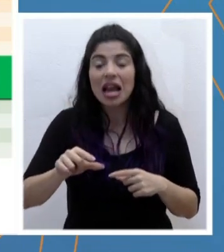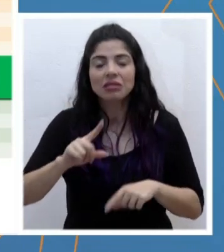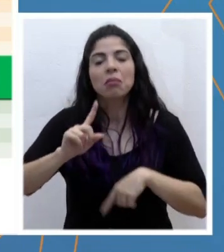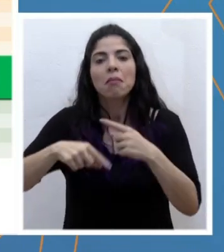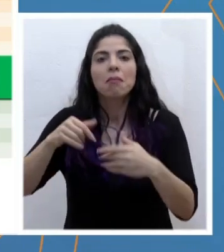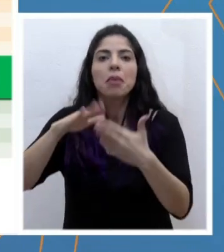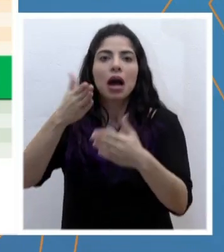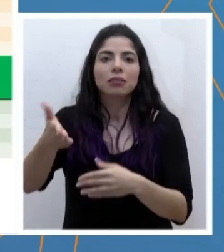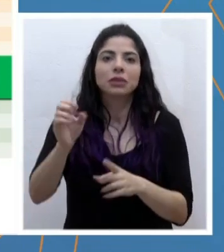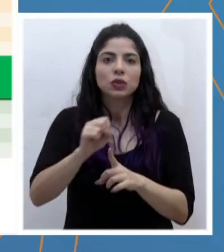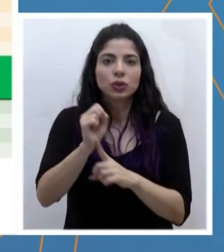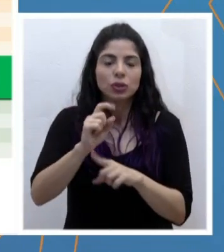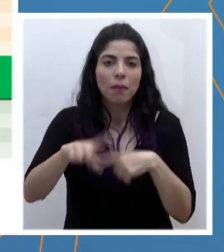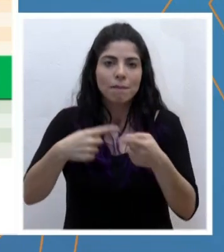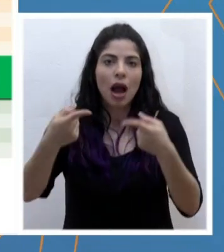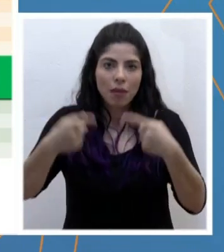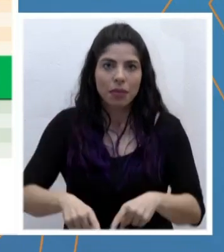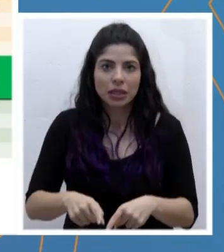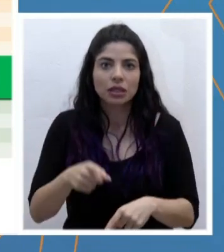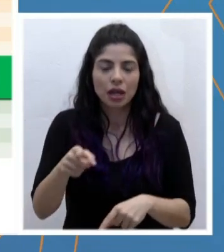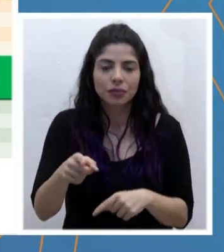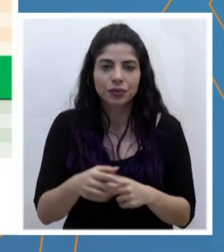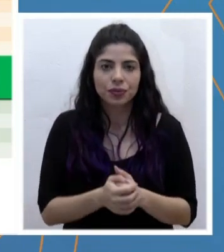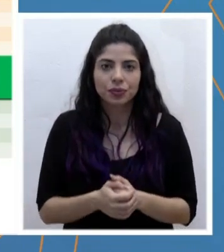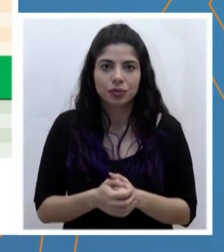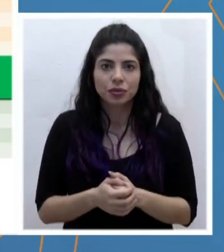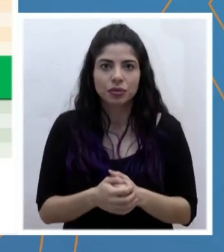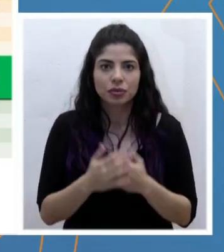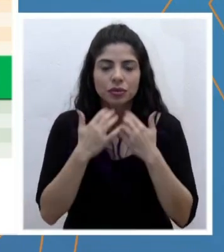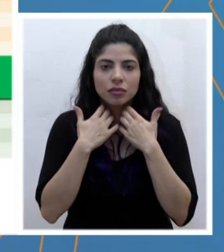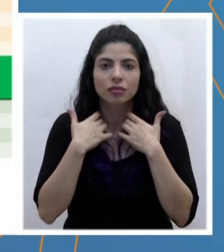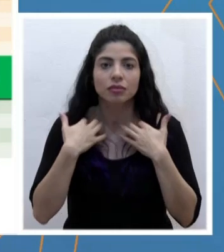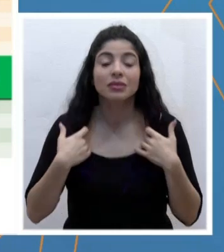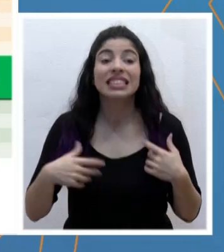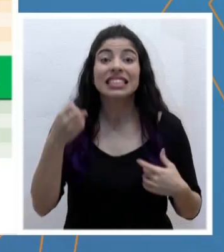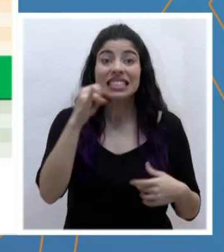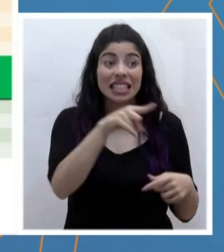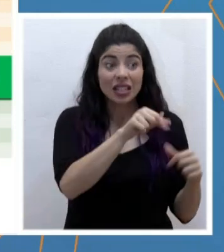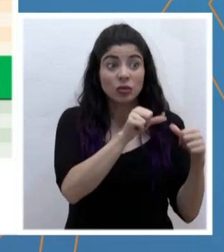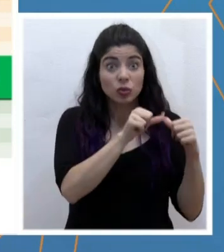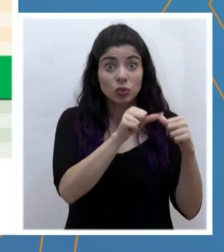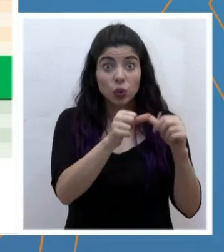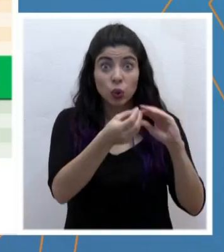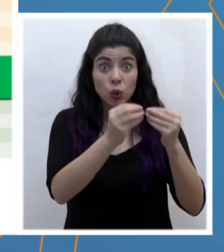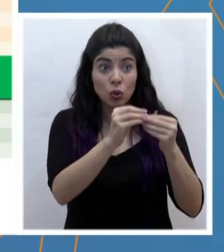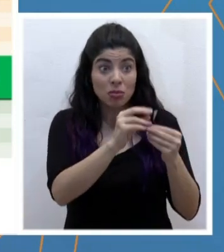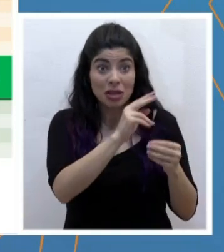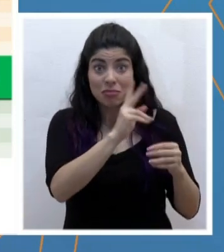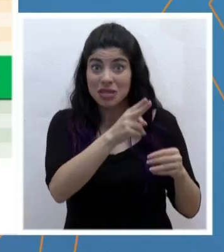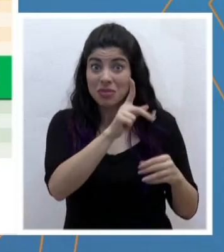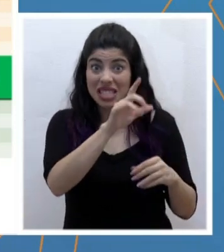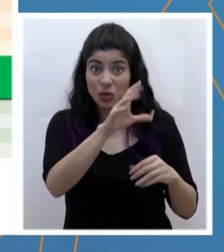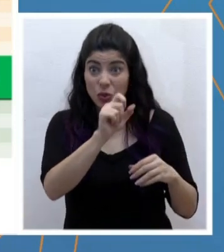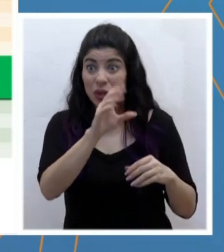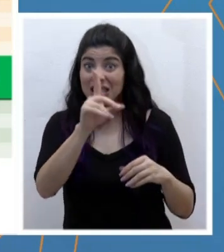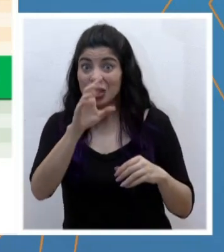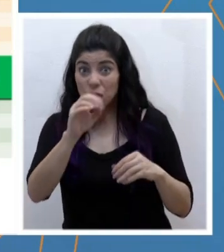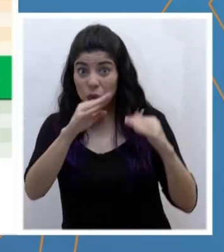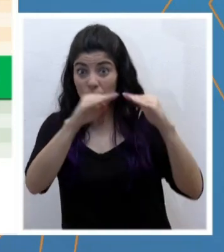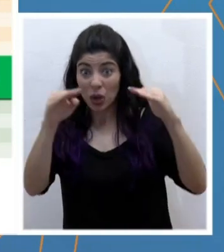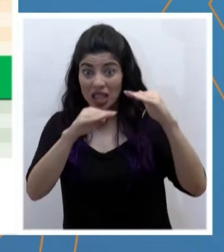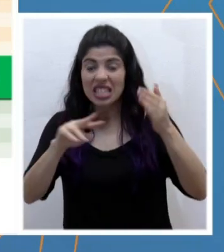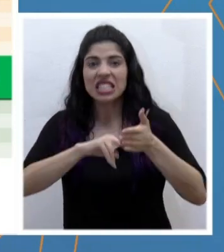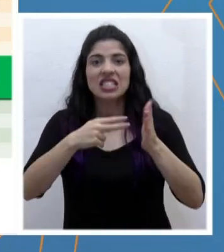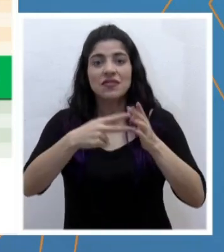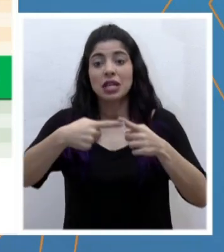enfrentar esta situación. Con esto, hay un riesgo inminente de que se pueda agotar en el